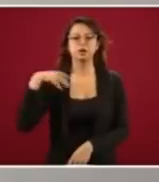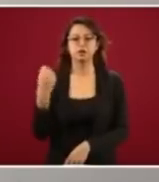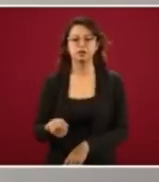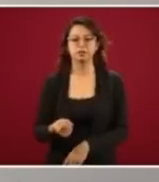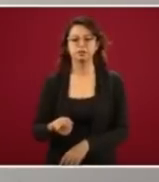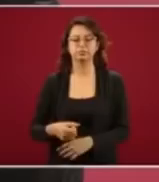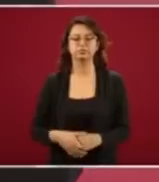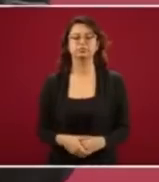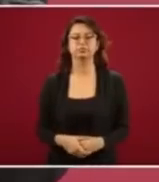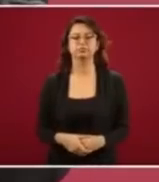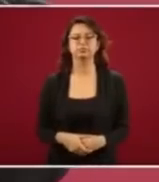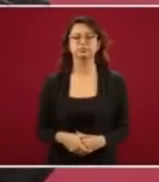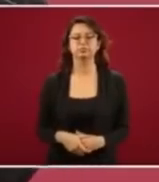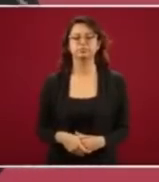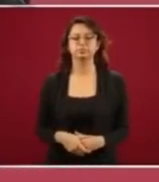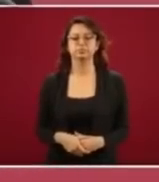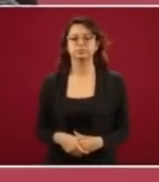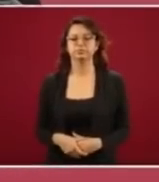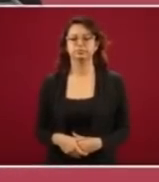Entonces, decirle a la gente,